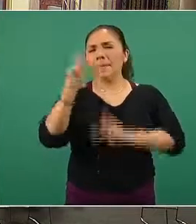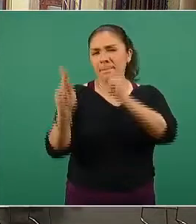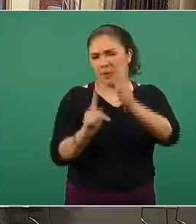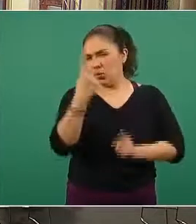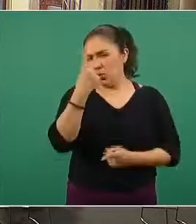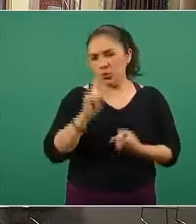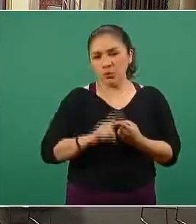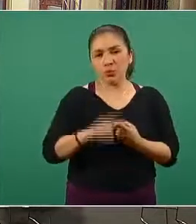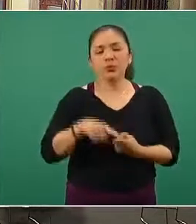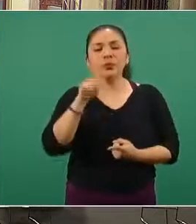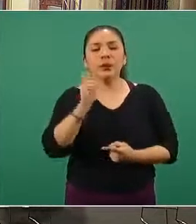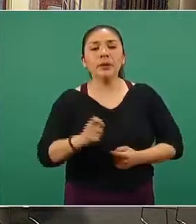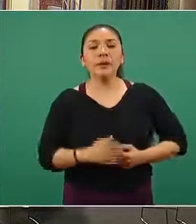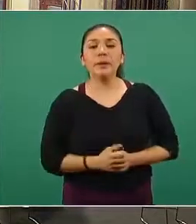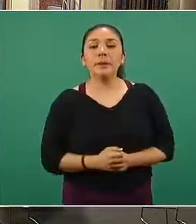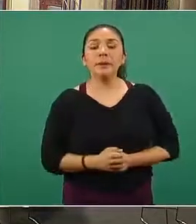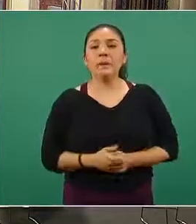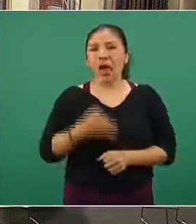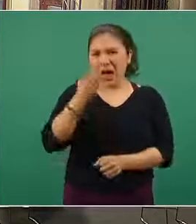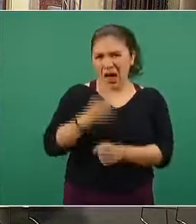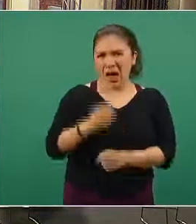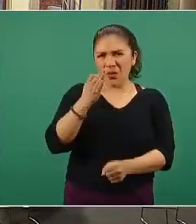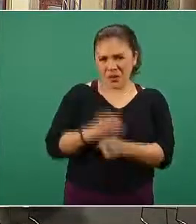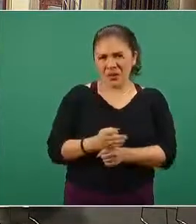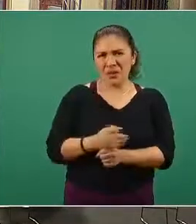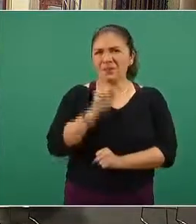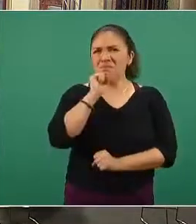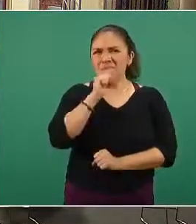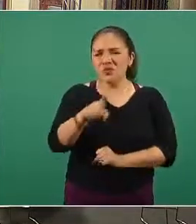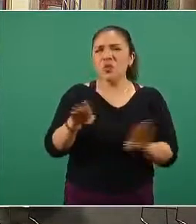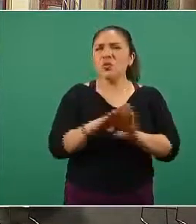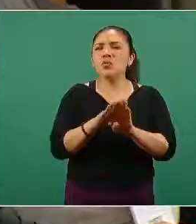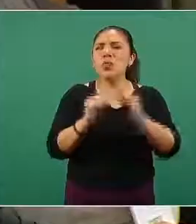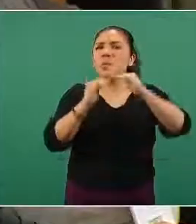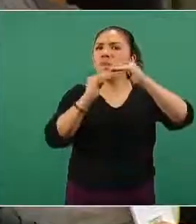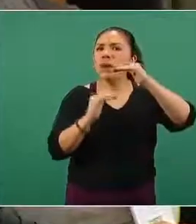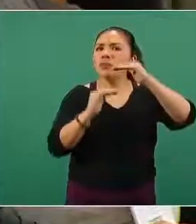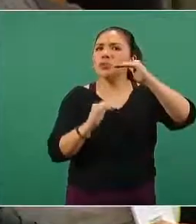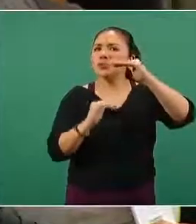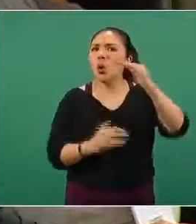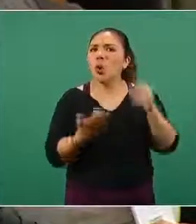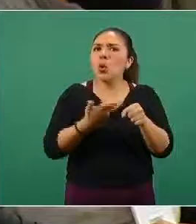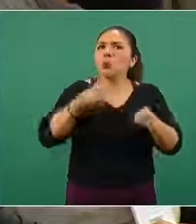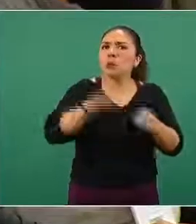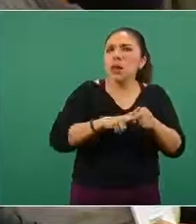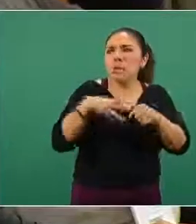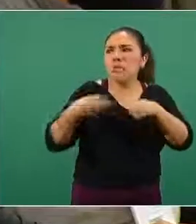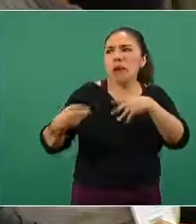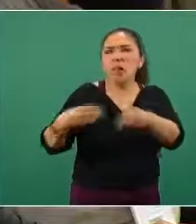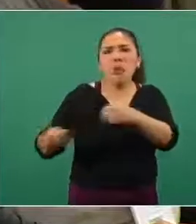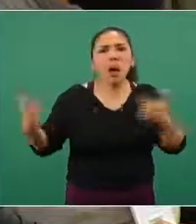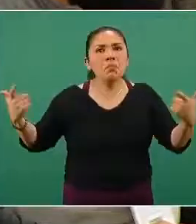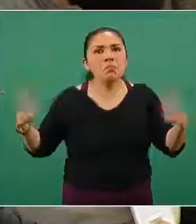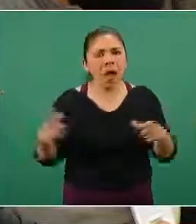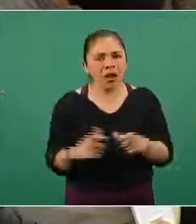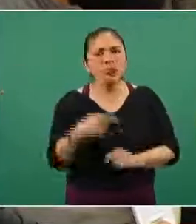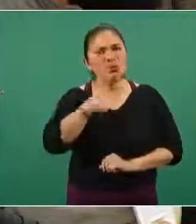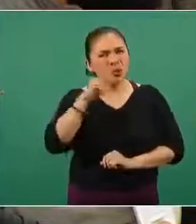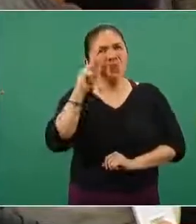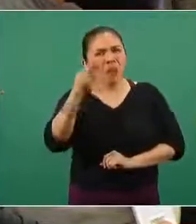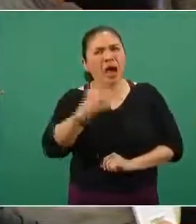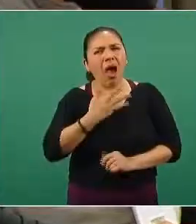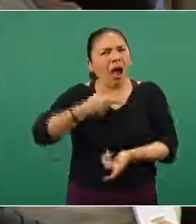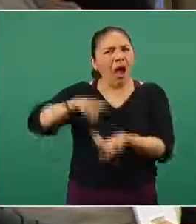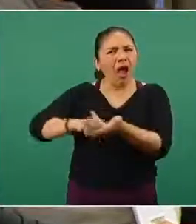más. Ahorita con precisamente esta baja de hospitalizaciones y de contagios, por ahí vimos ahí en